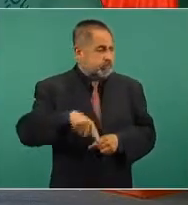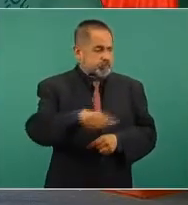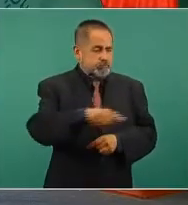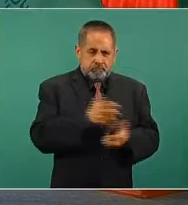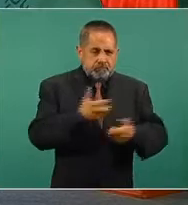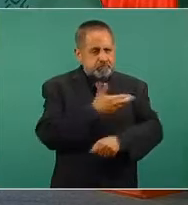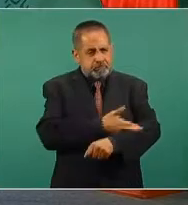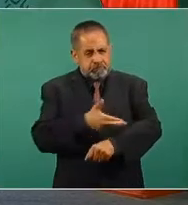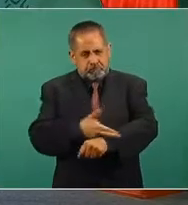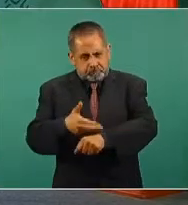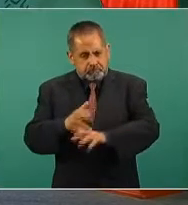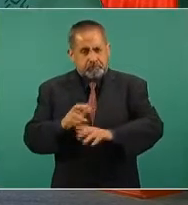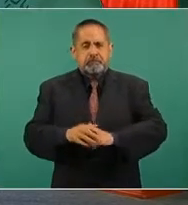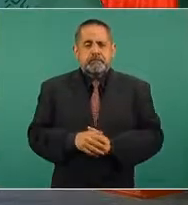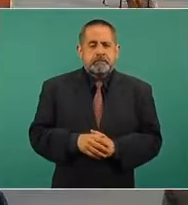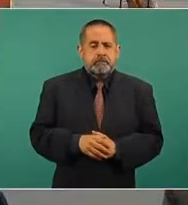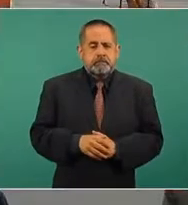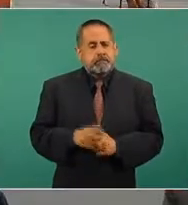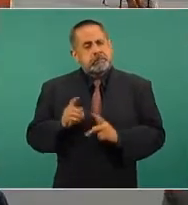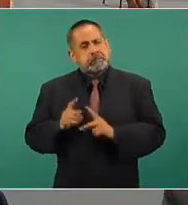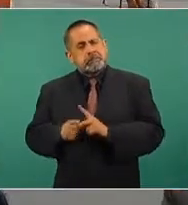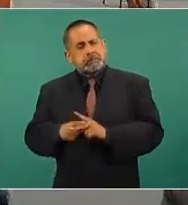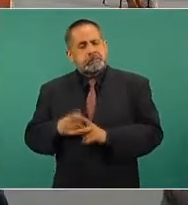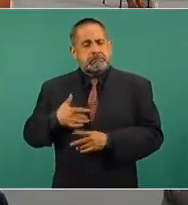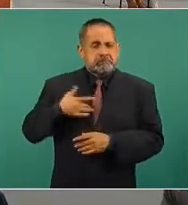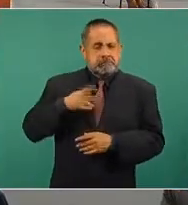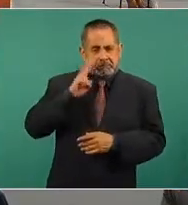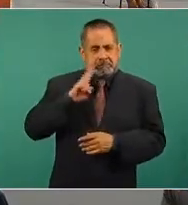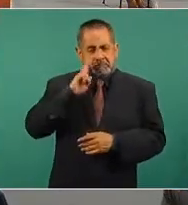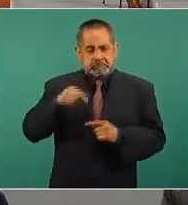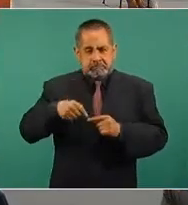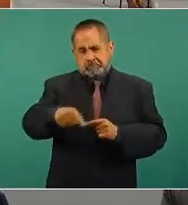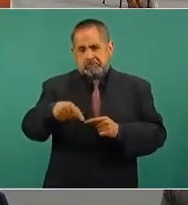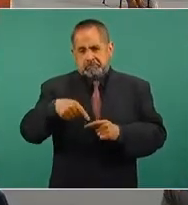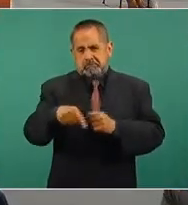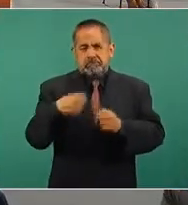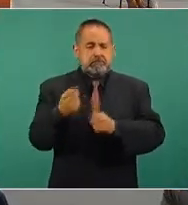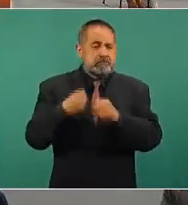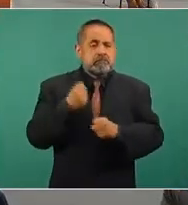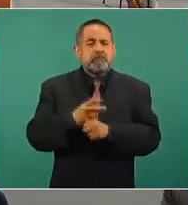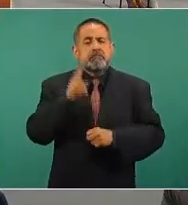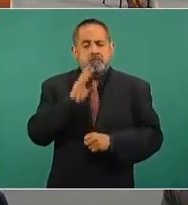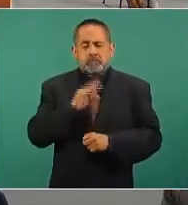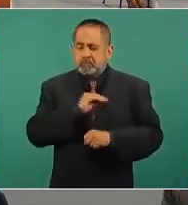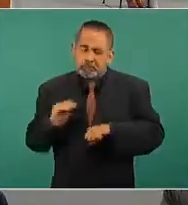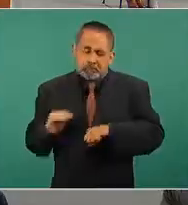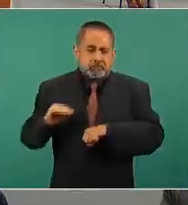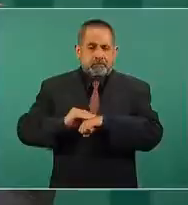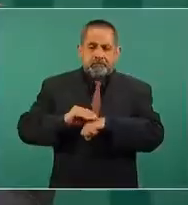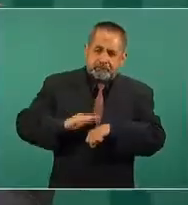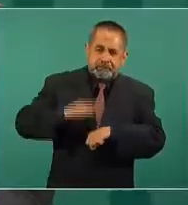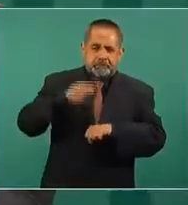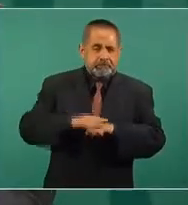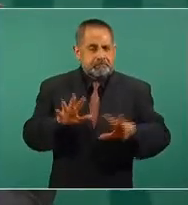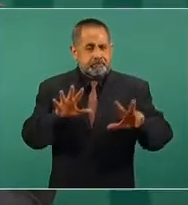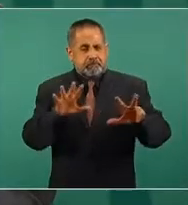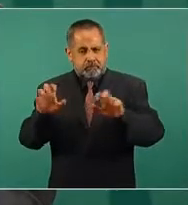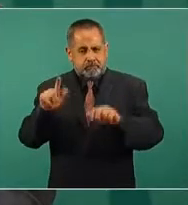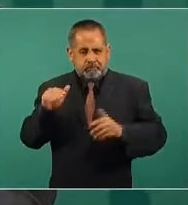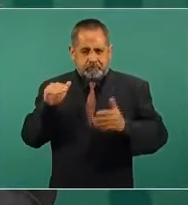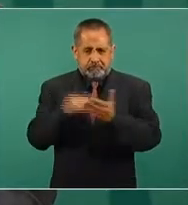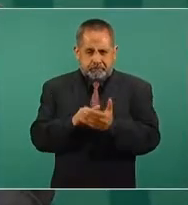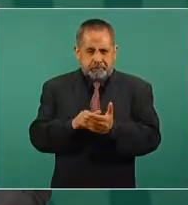distintas instancias. Y la proyección que nosotros tenemos para este año es poder aumentar a prácticamente